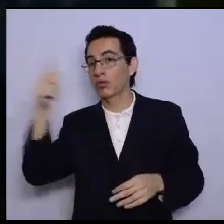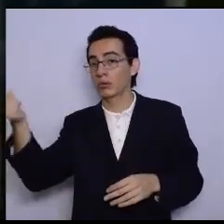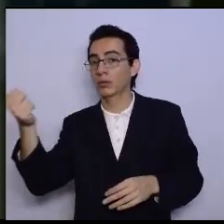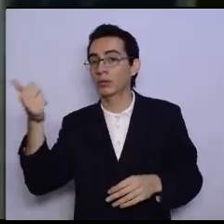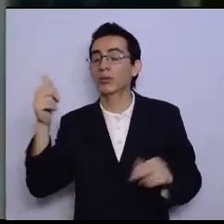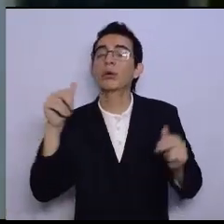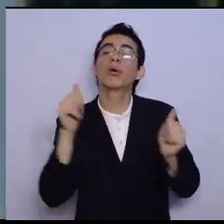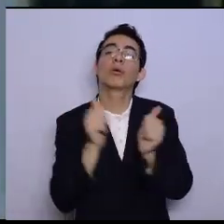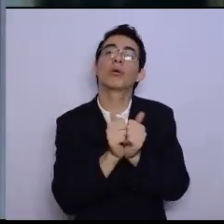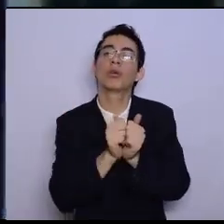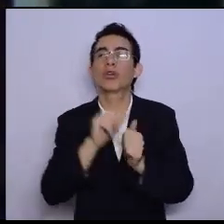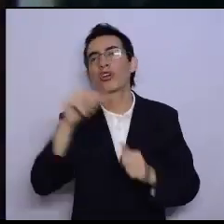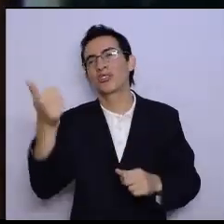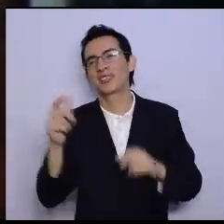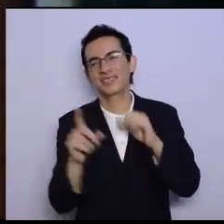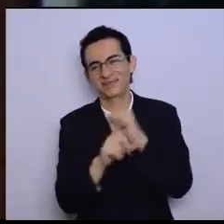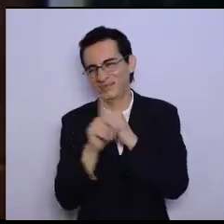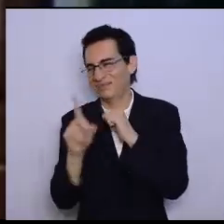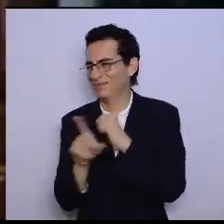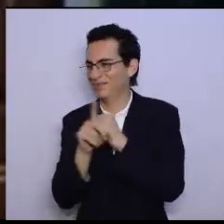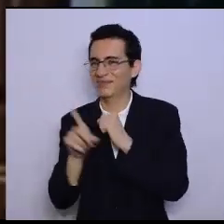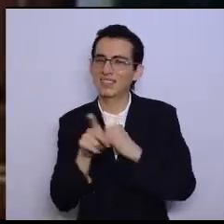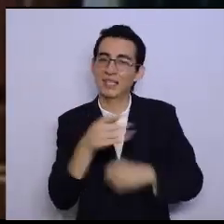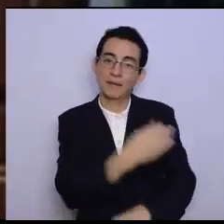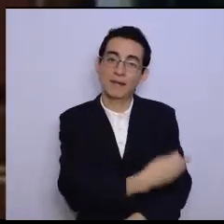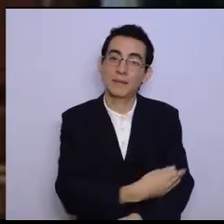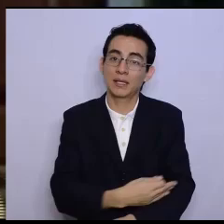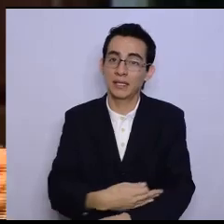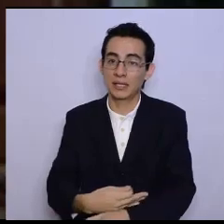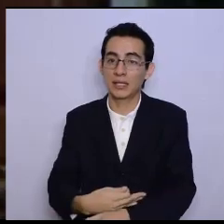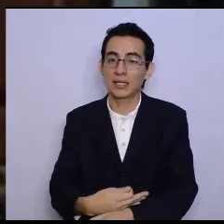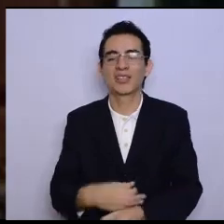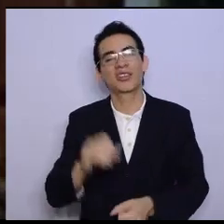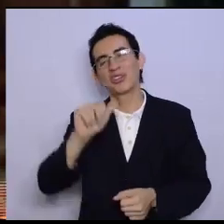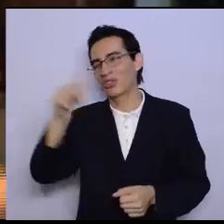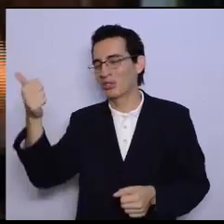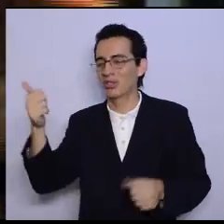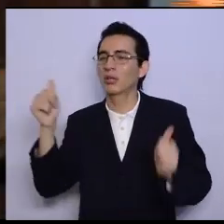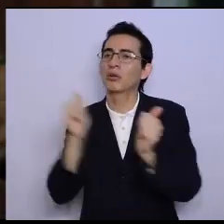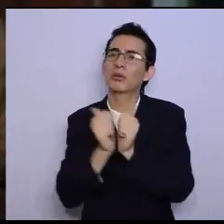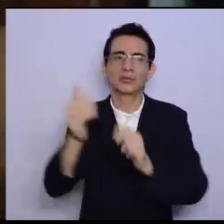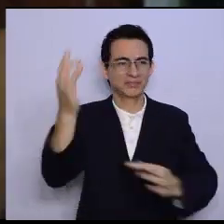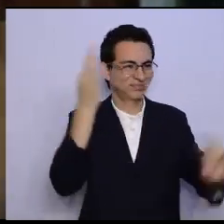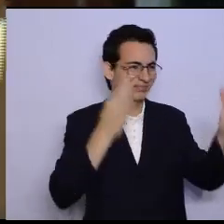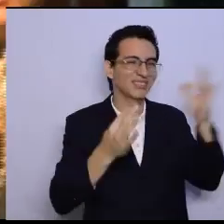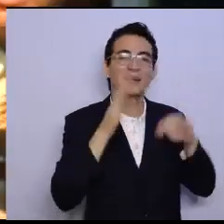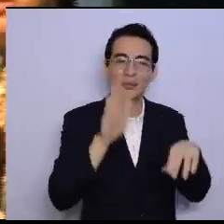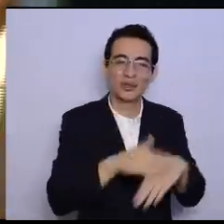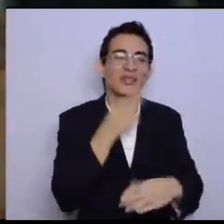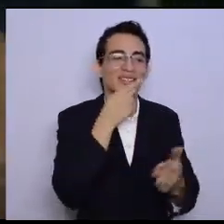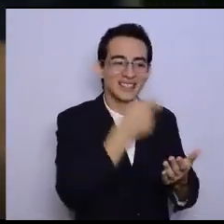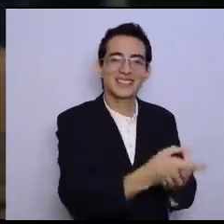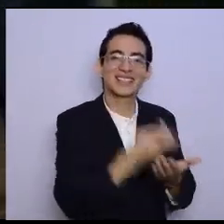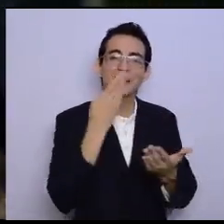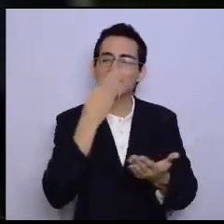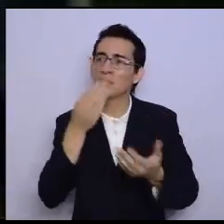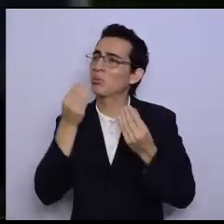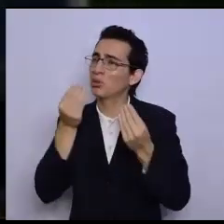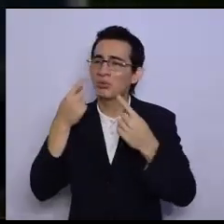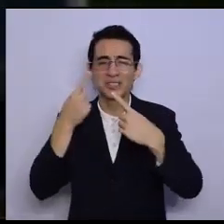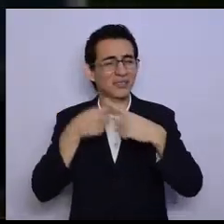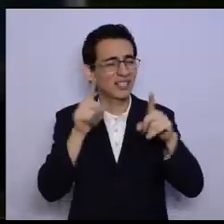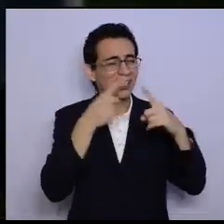con una situación de conflicto en la familia. Otros con tentaciones diversas y multiformes formas,